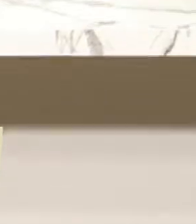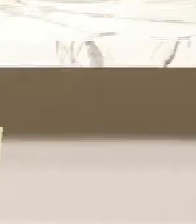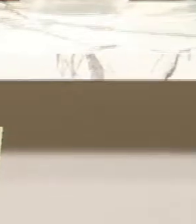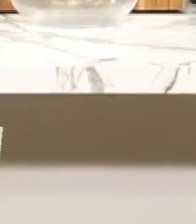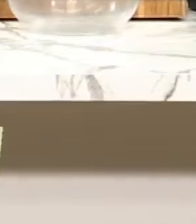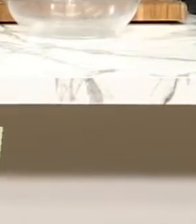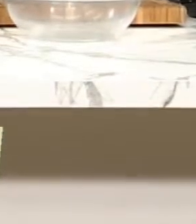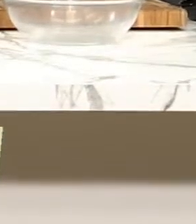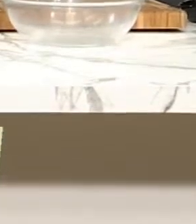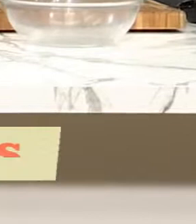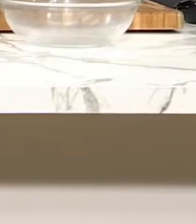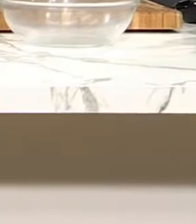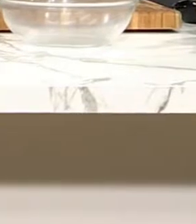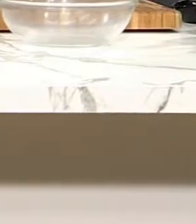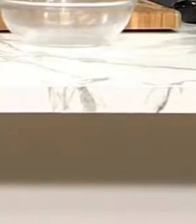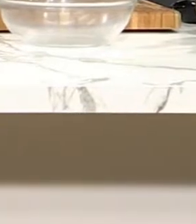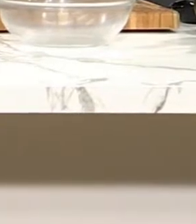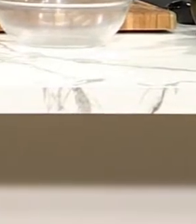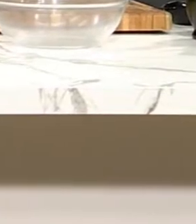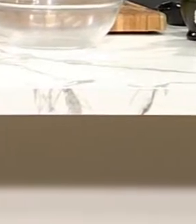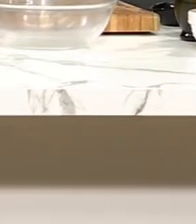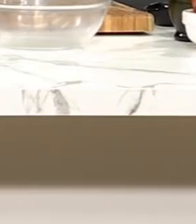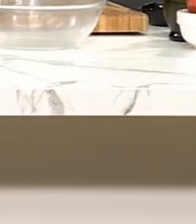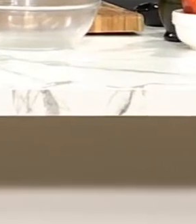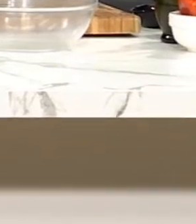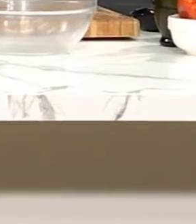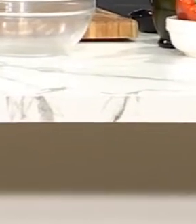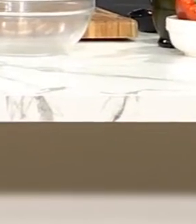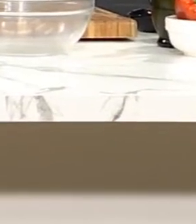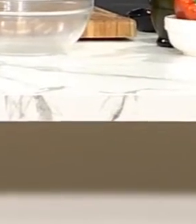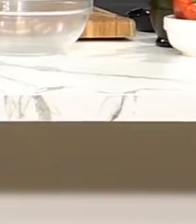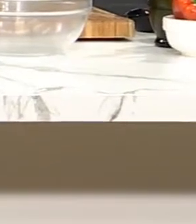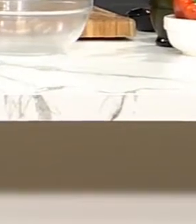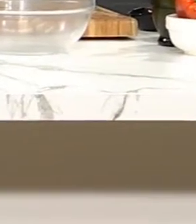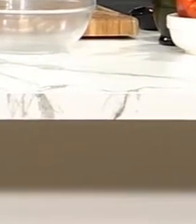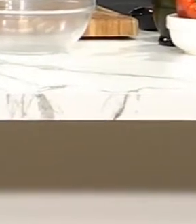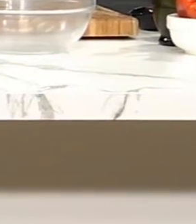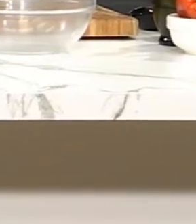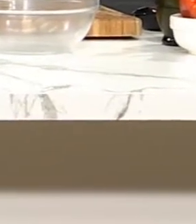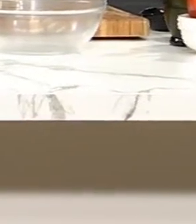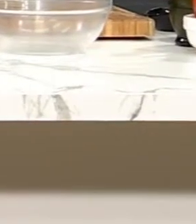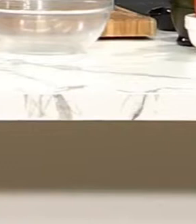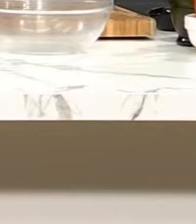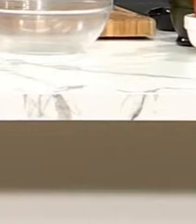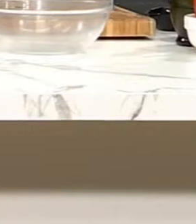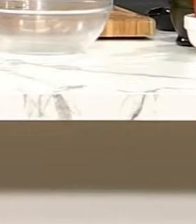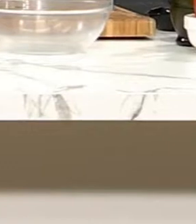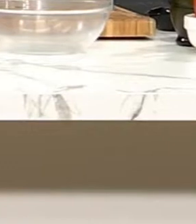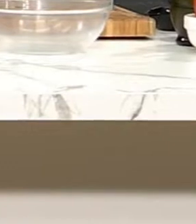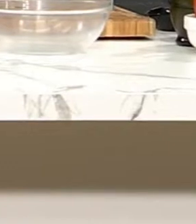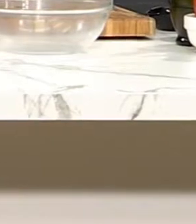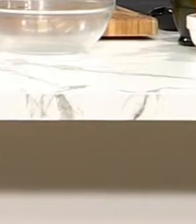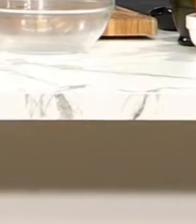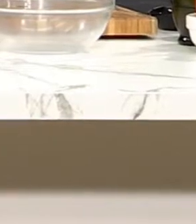además lo que obtuvo nuestro remero, que es campeón mundial. Así que todavía mucho más eso. Por favor. Felicitaciones. Unas felicitaciones